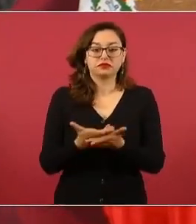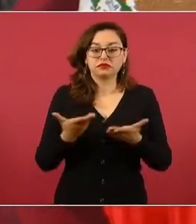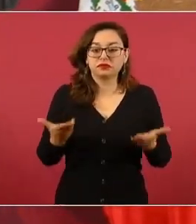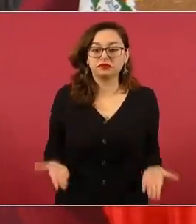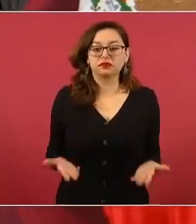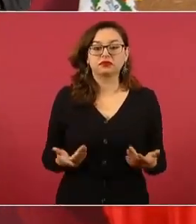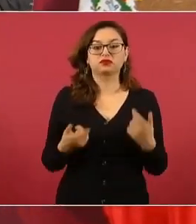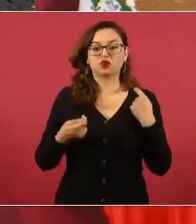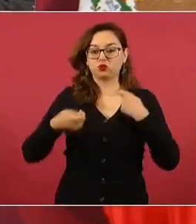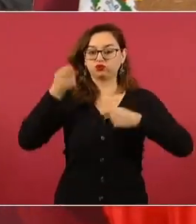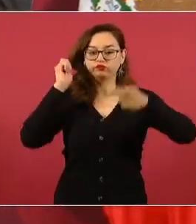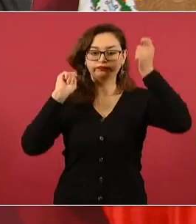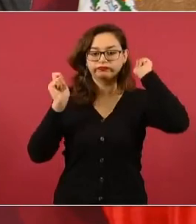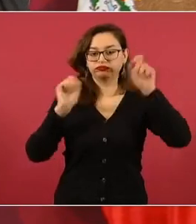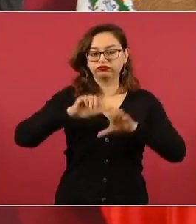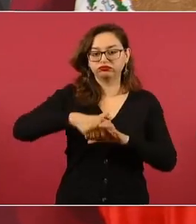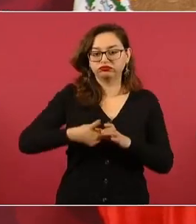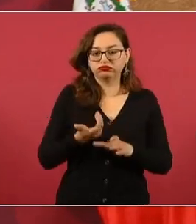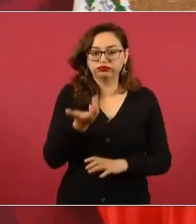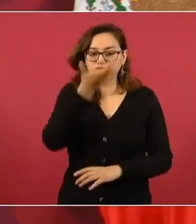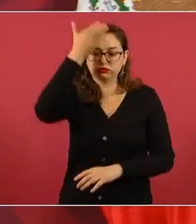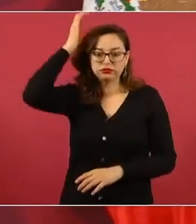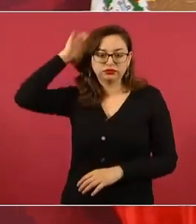¿Cómo te vas a engominar?